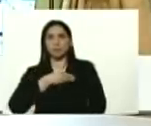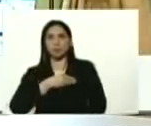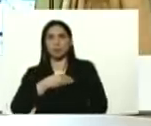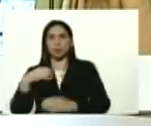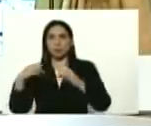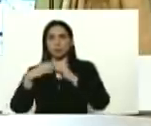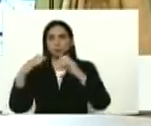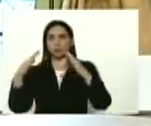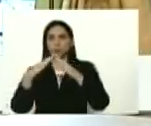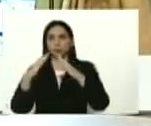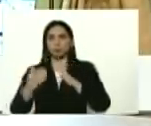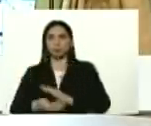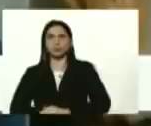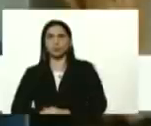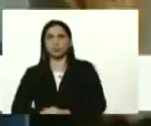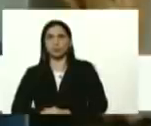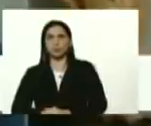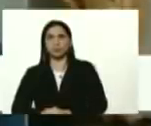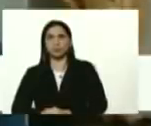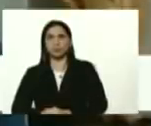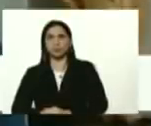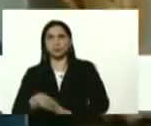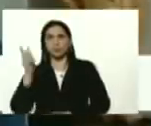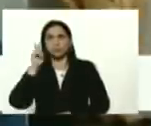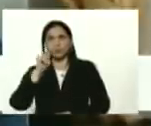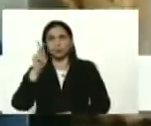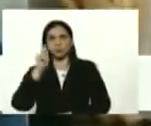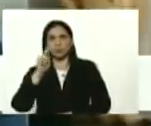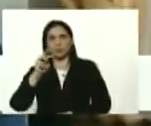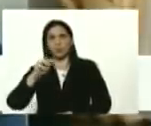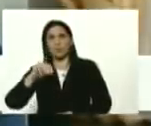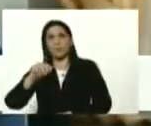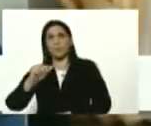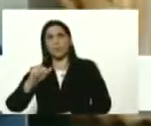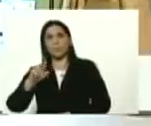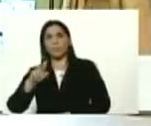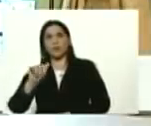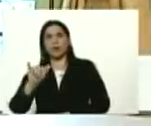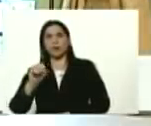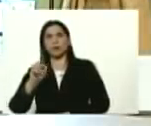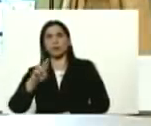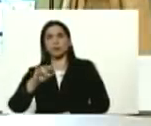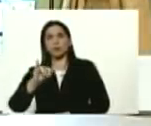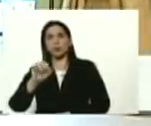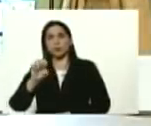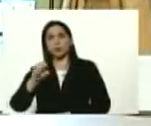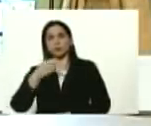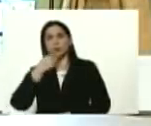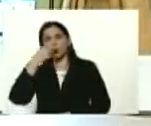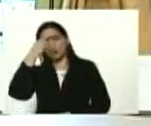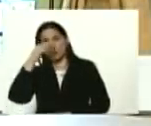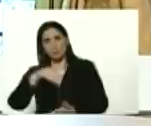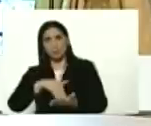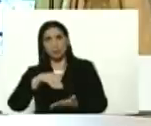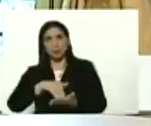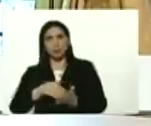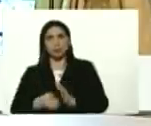Patria, a la profesora Marjorie Moreno Ibarra, de Los Teques de Miranda,